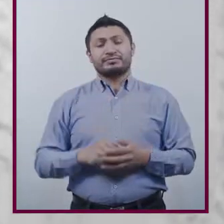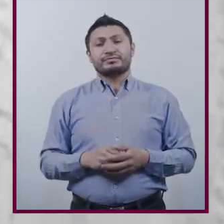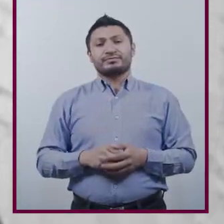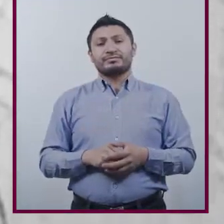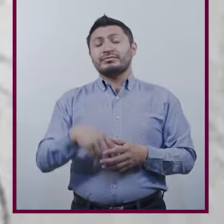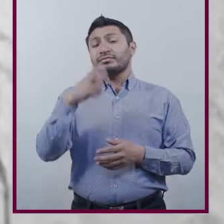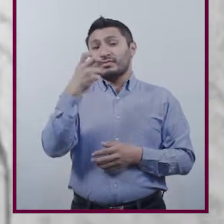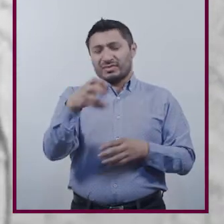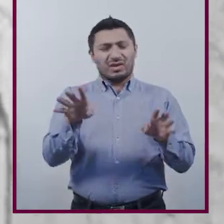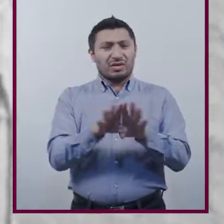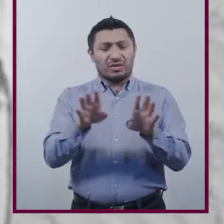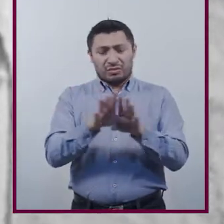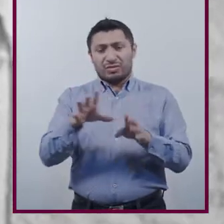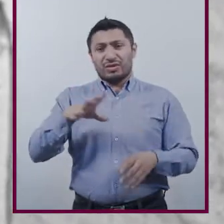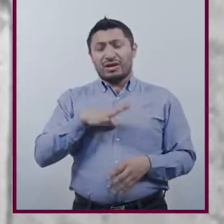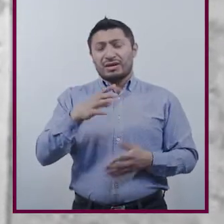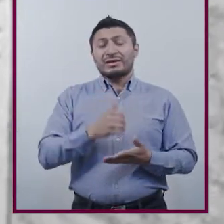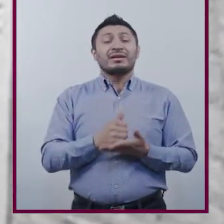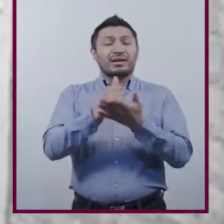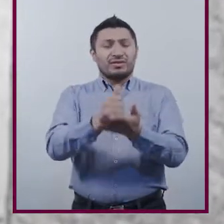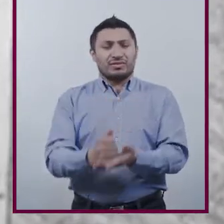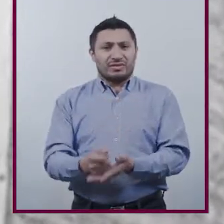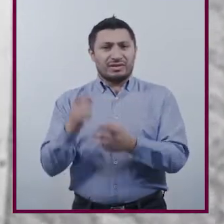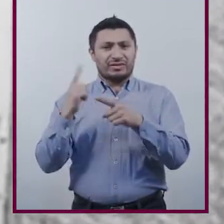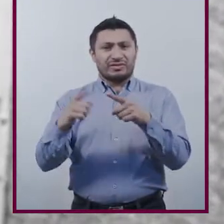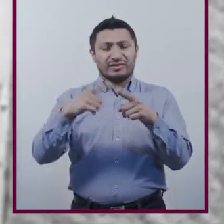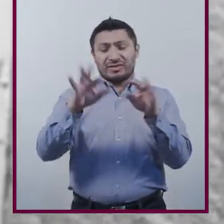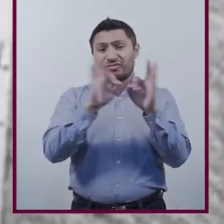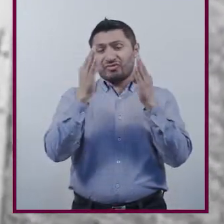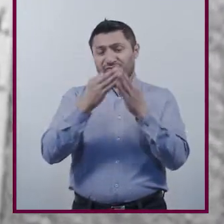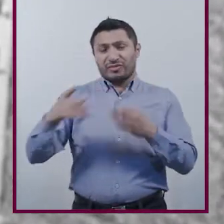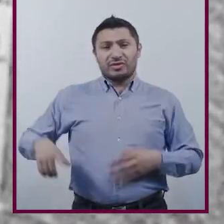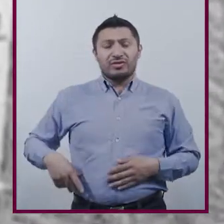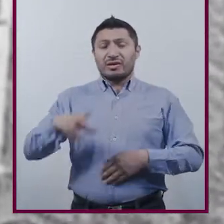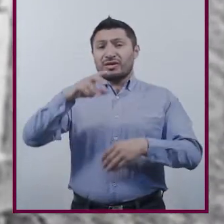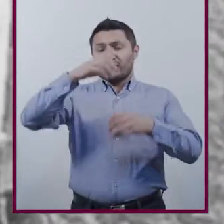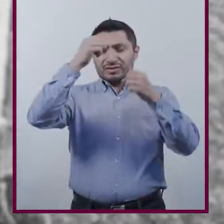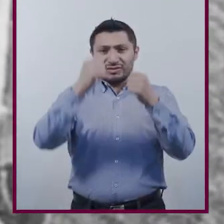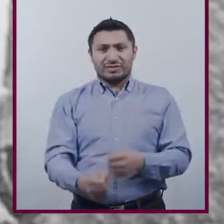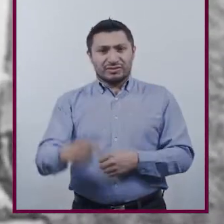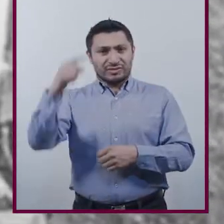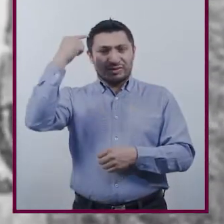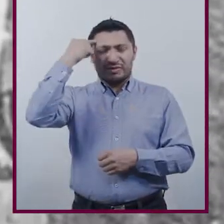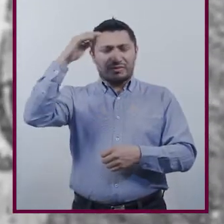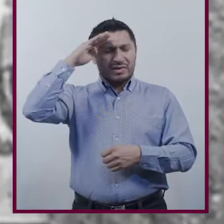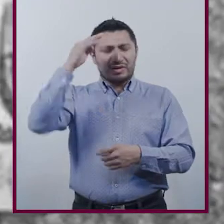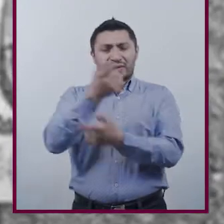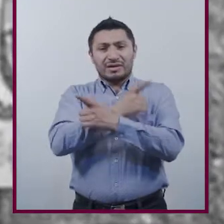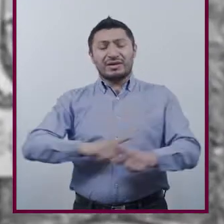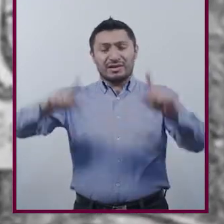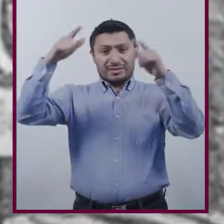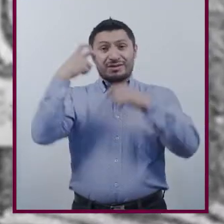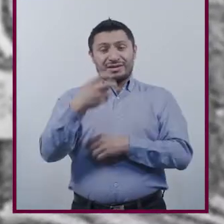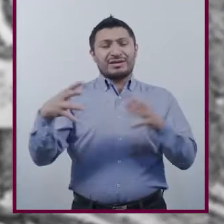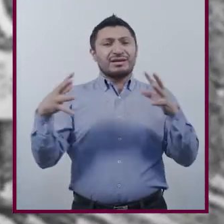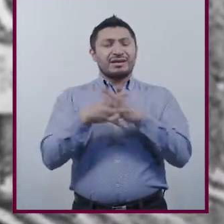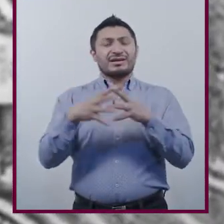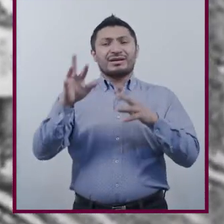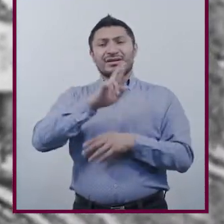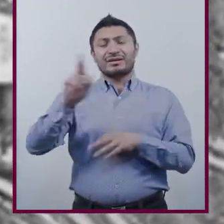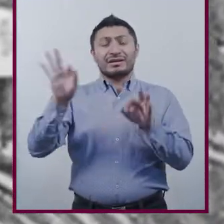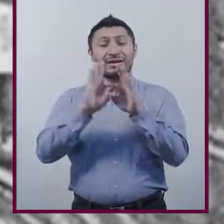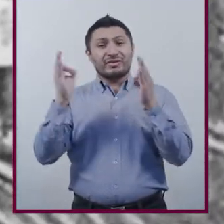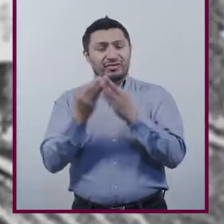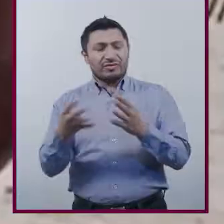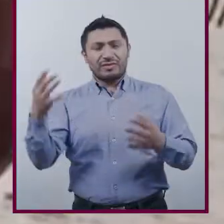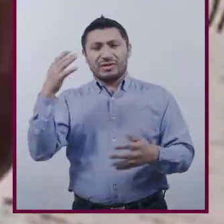republicano, representativo, federal y laico, que garantizaba la libertad de pensamiento. Esta guerra de reforma se llevó a cabo dentro de un